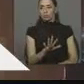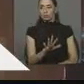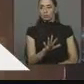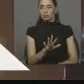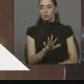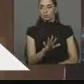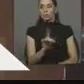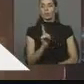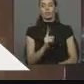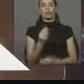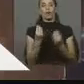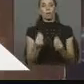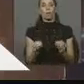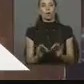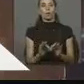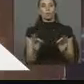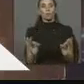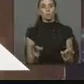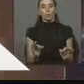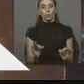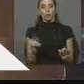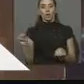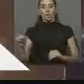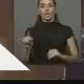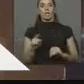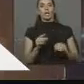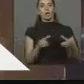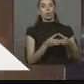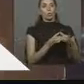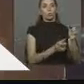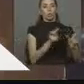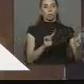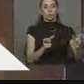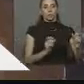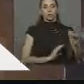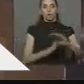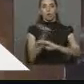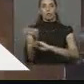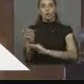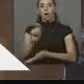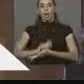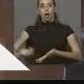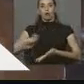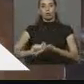muy buenos modales, se apersonó un grupo de gente en Vector.